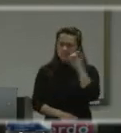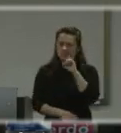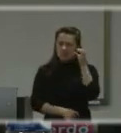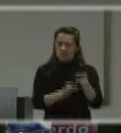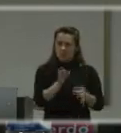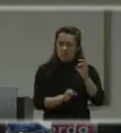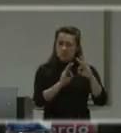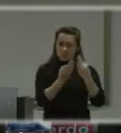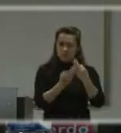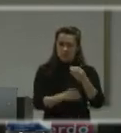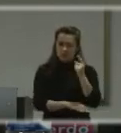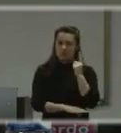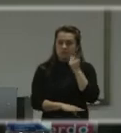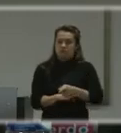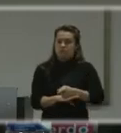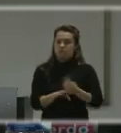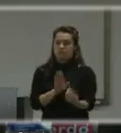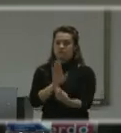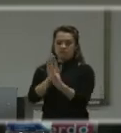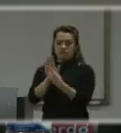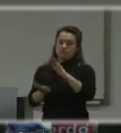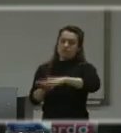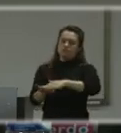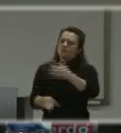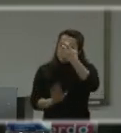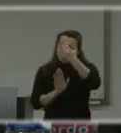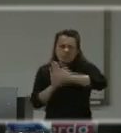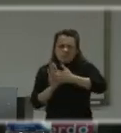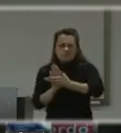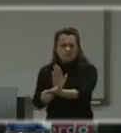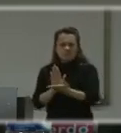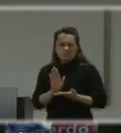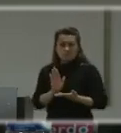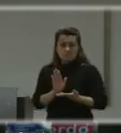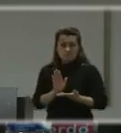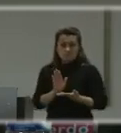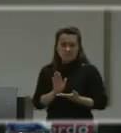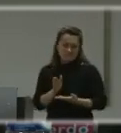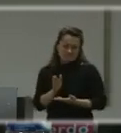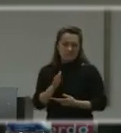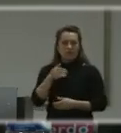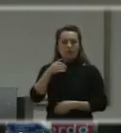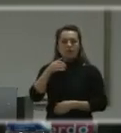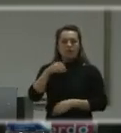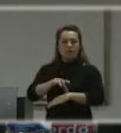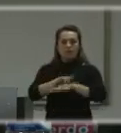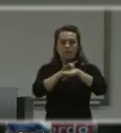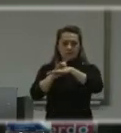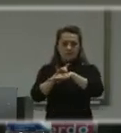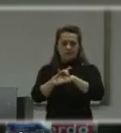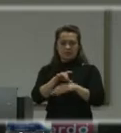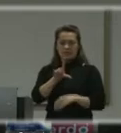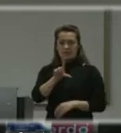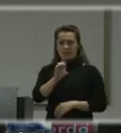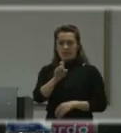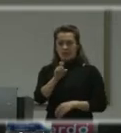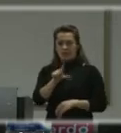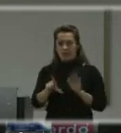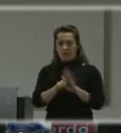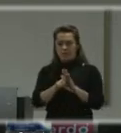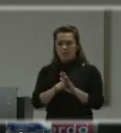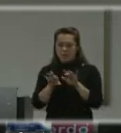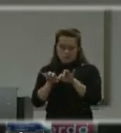por lo general decretan o solicitan la prueba de psiquiatría forense de medicina legal, un examen de psiquiatría forense